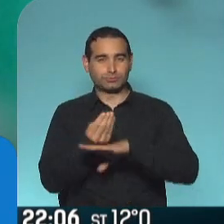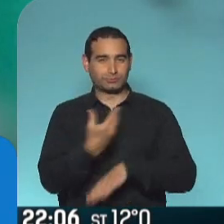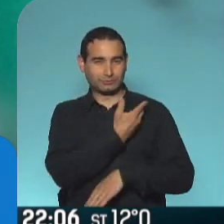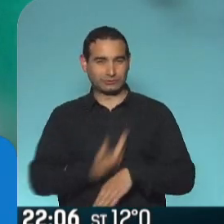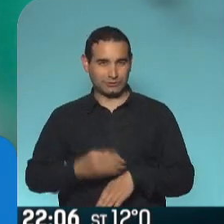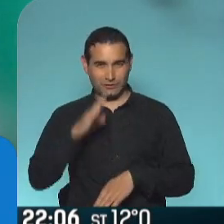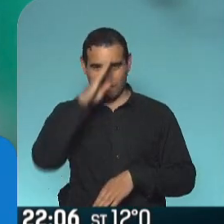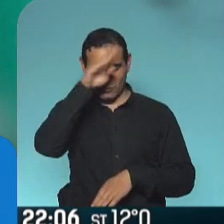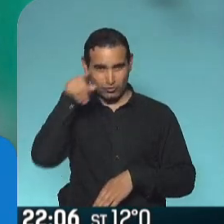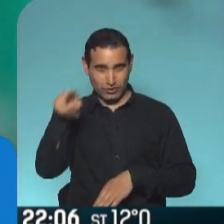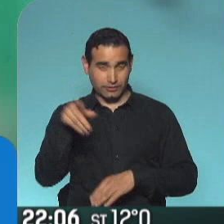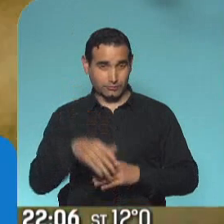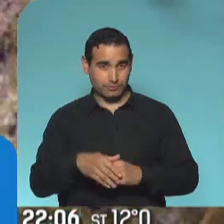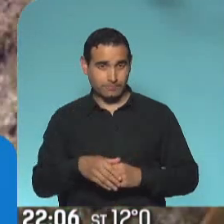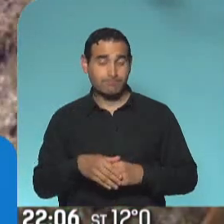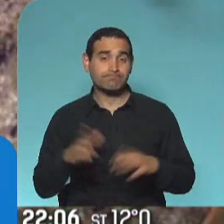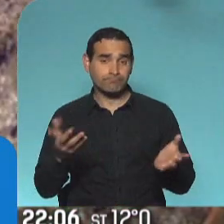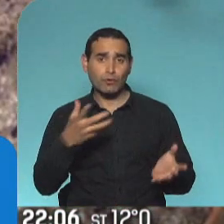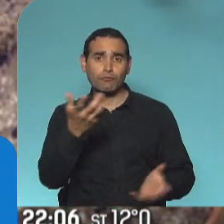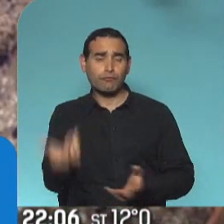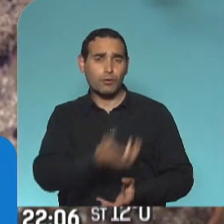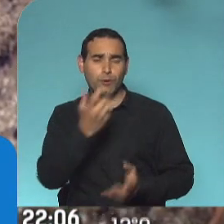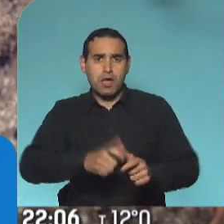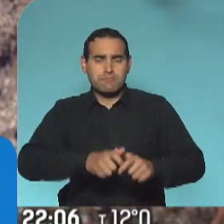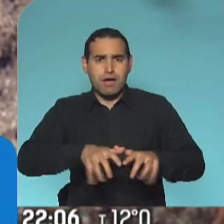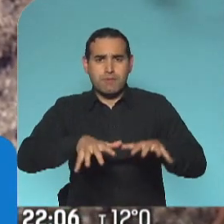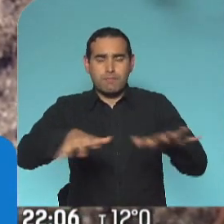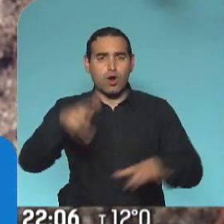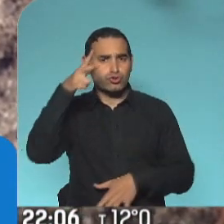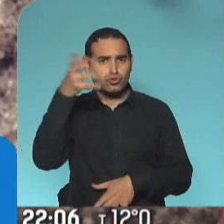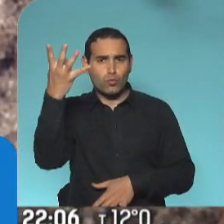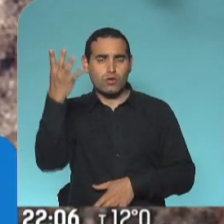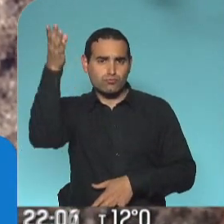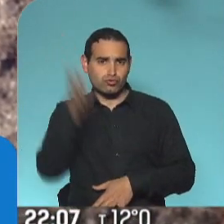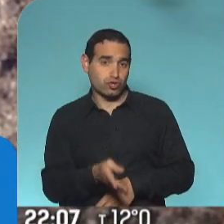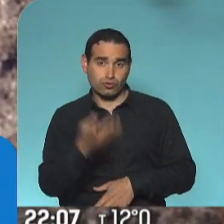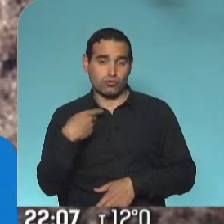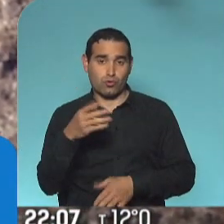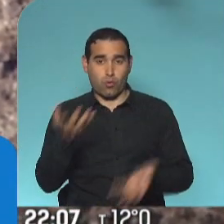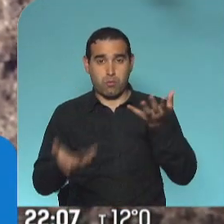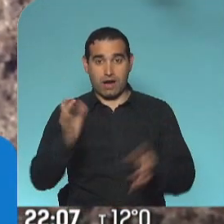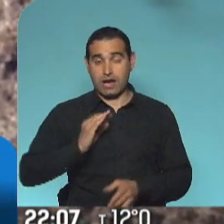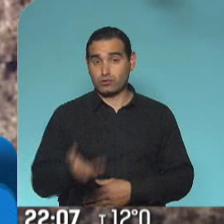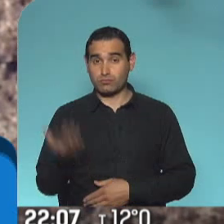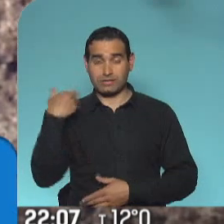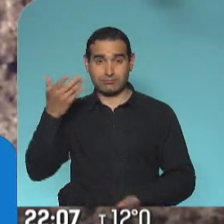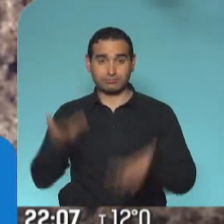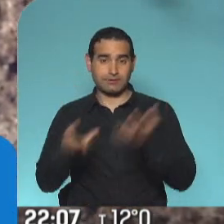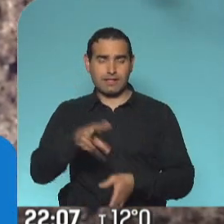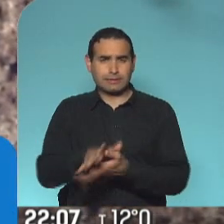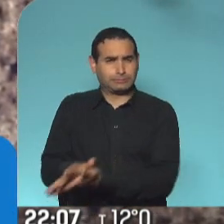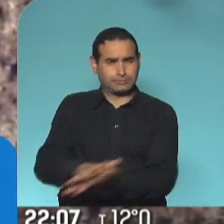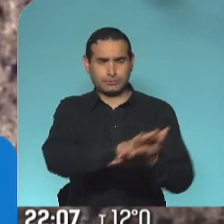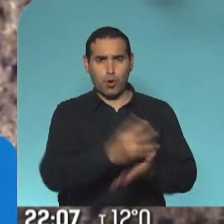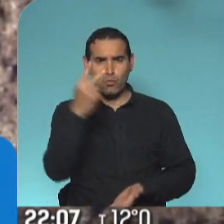del ultraderechista Jair Bolsonaro, los focos se dispararon un 84% en relación al año pasado, destruyendo más de 1